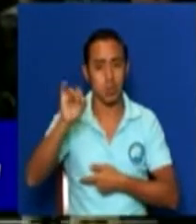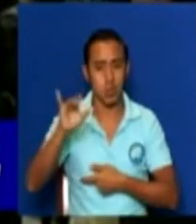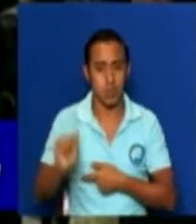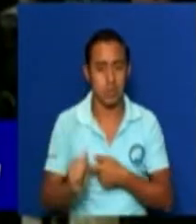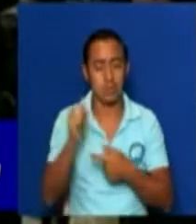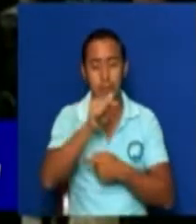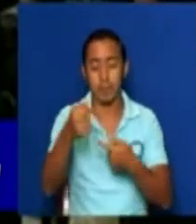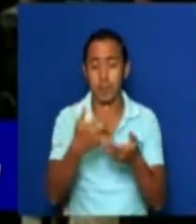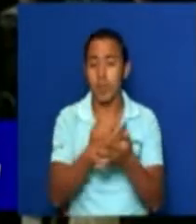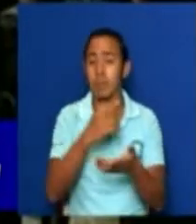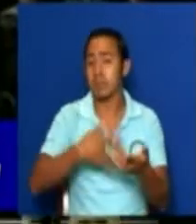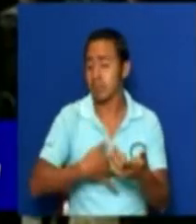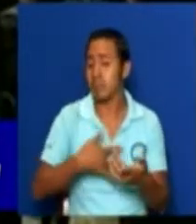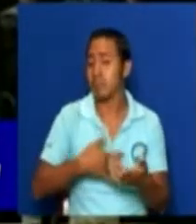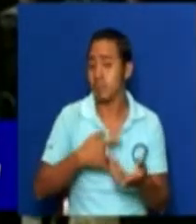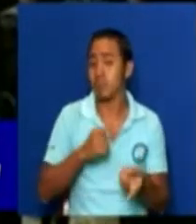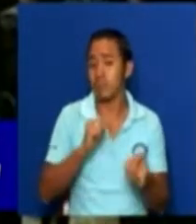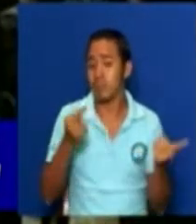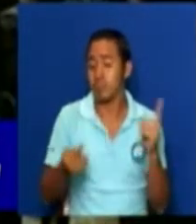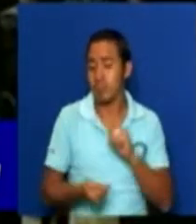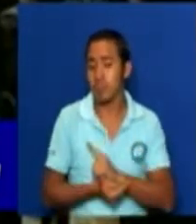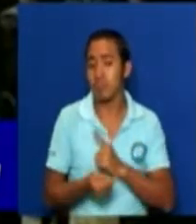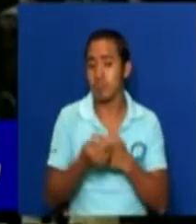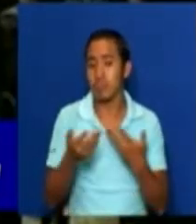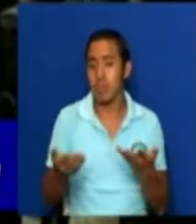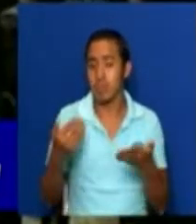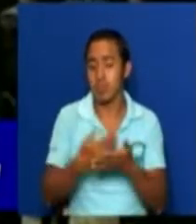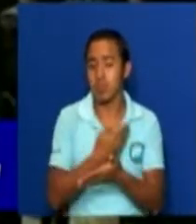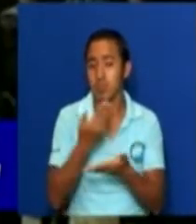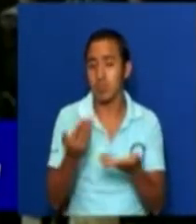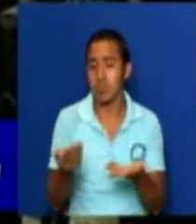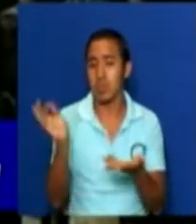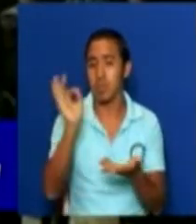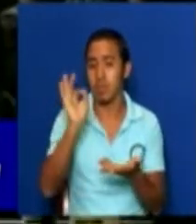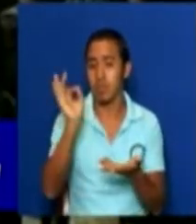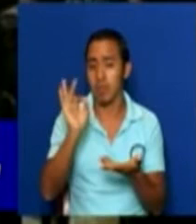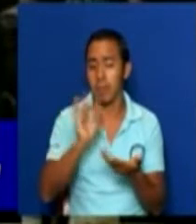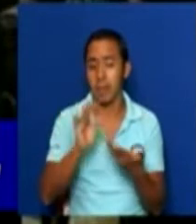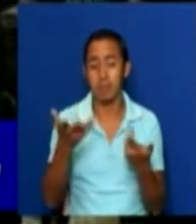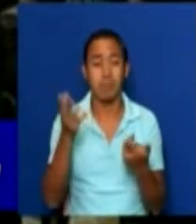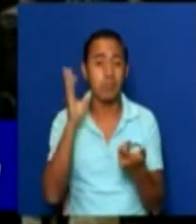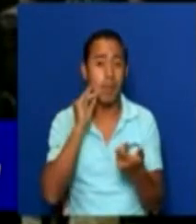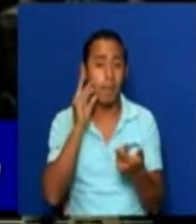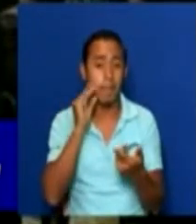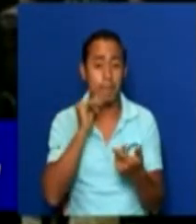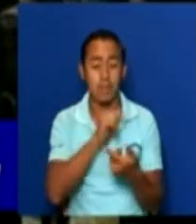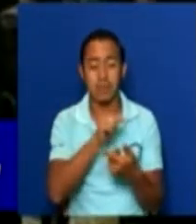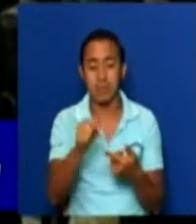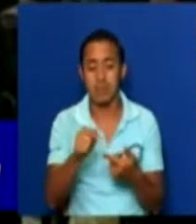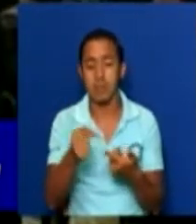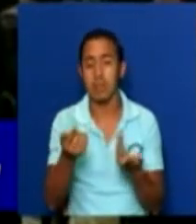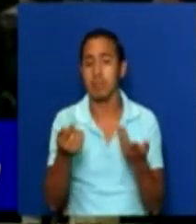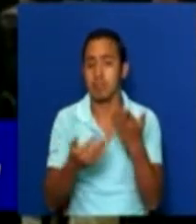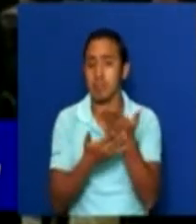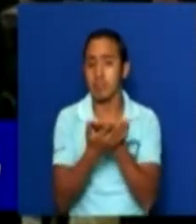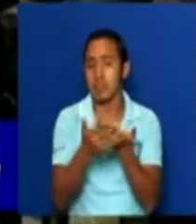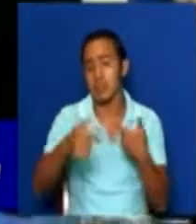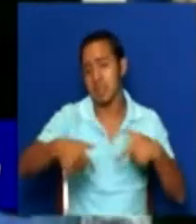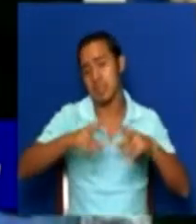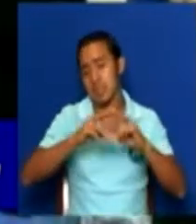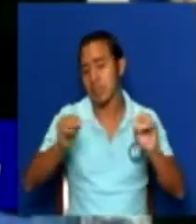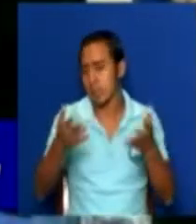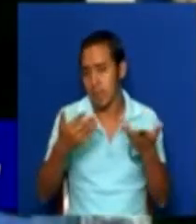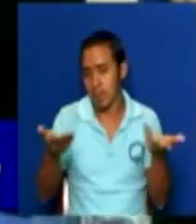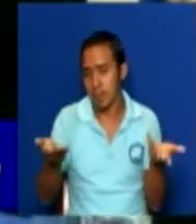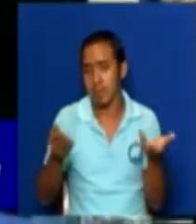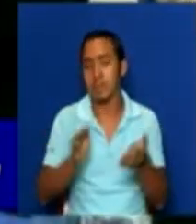demás, se hace necesario abrir también nuevas carreras, tanto profesionales como técnicas, que el país todavía no está ofreciendo.